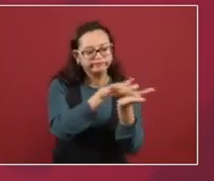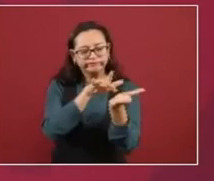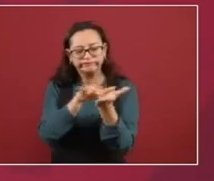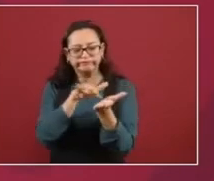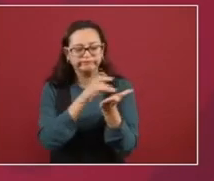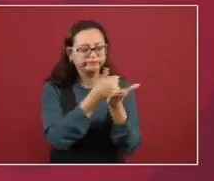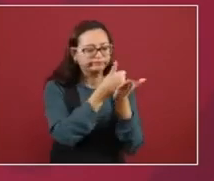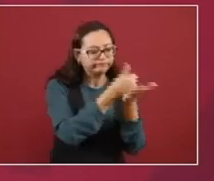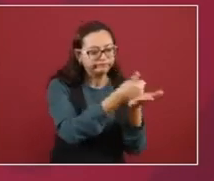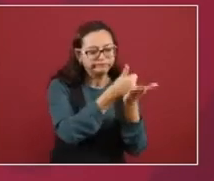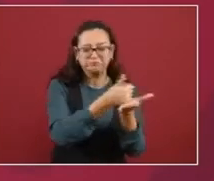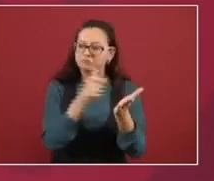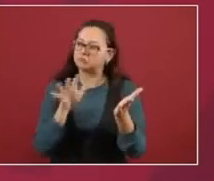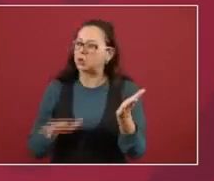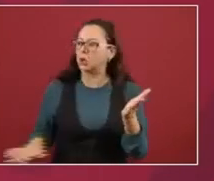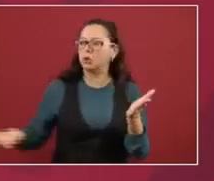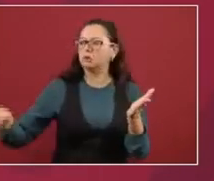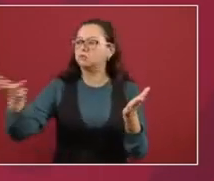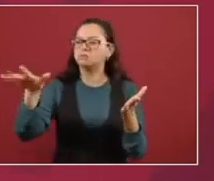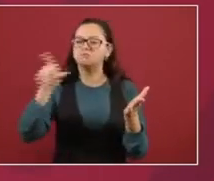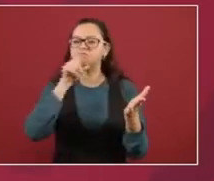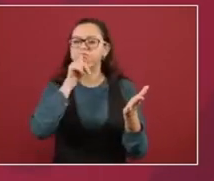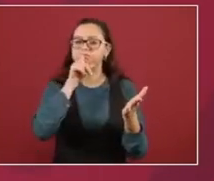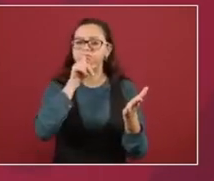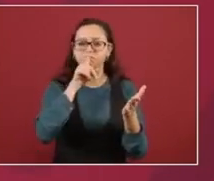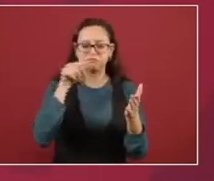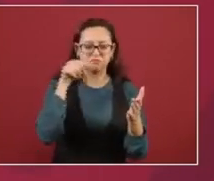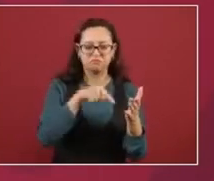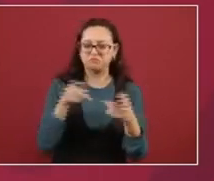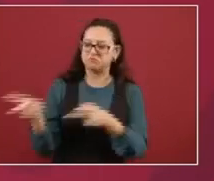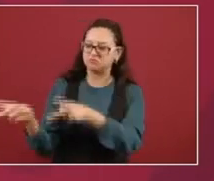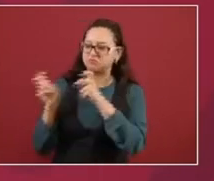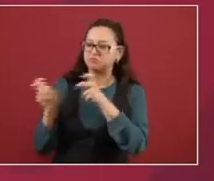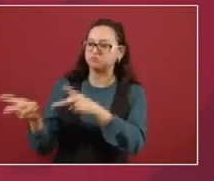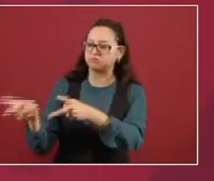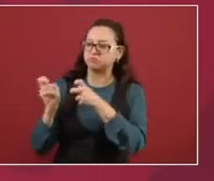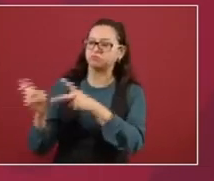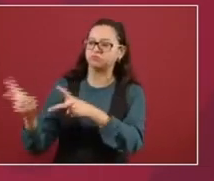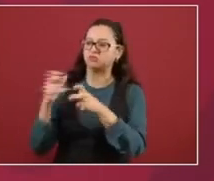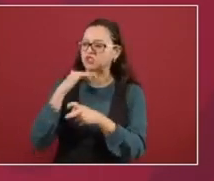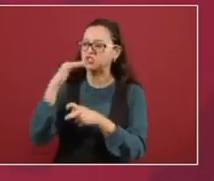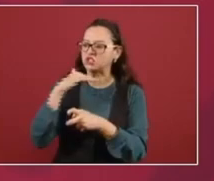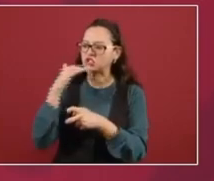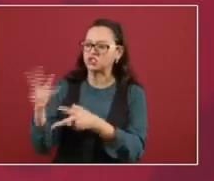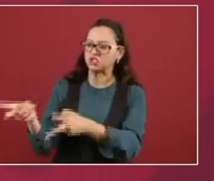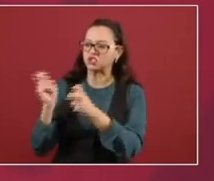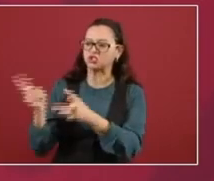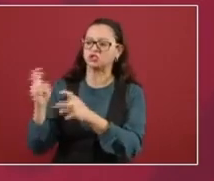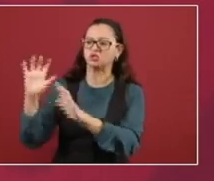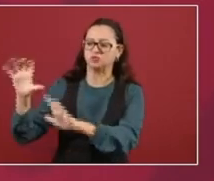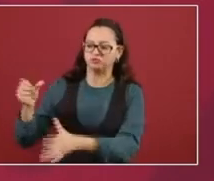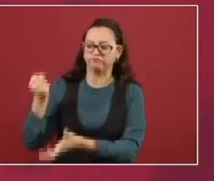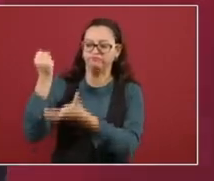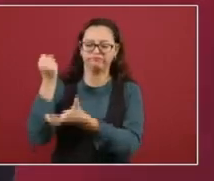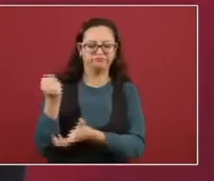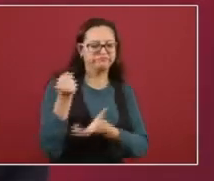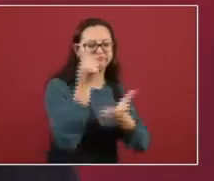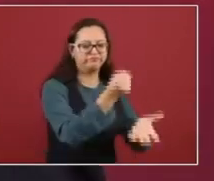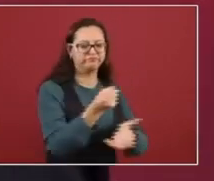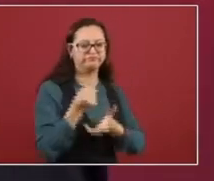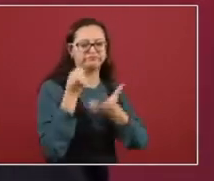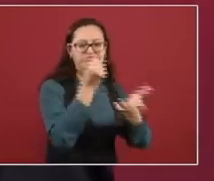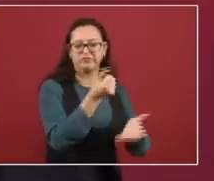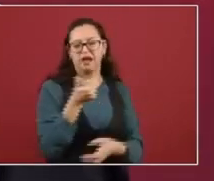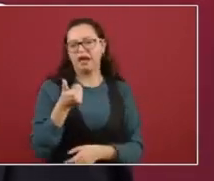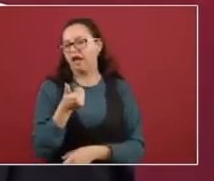facilitador de la corrupción, del saqueo. Y ahora el gobierno